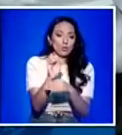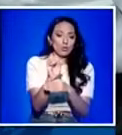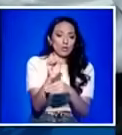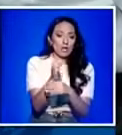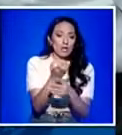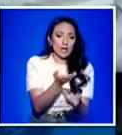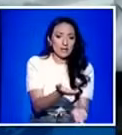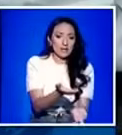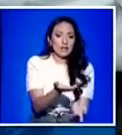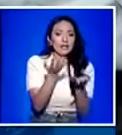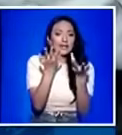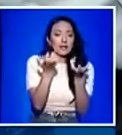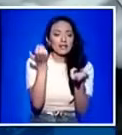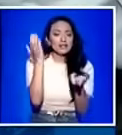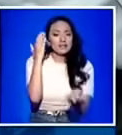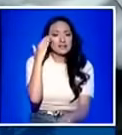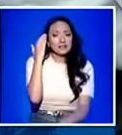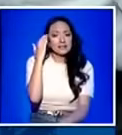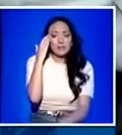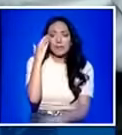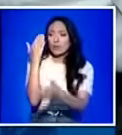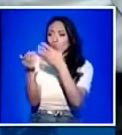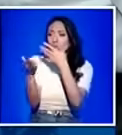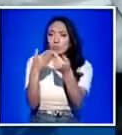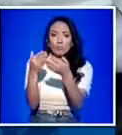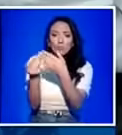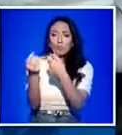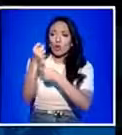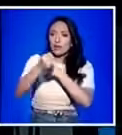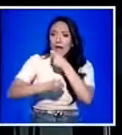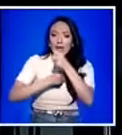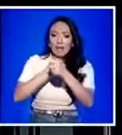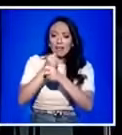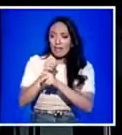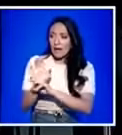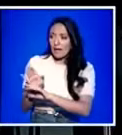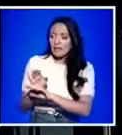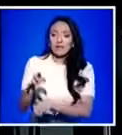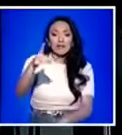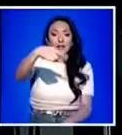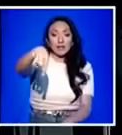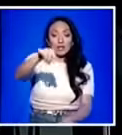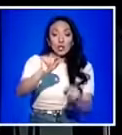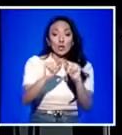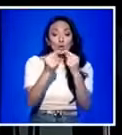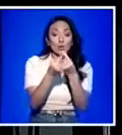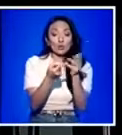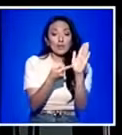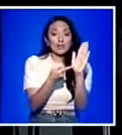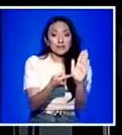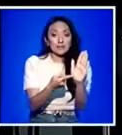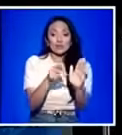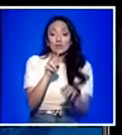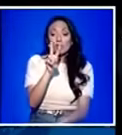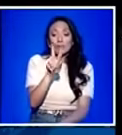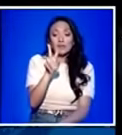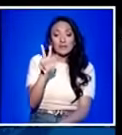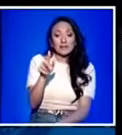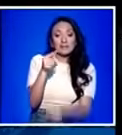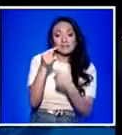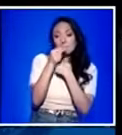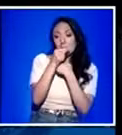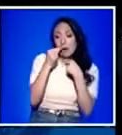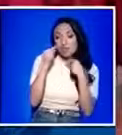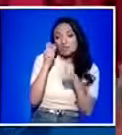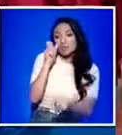saber intergeneracional que tiene el Ecuador. El grupo hará una presentación conmemorativa el 23 de marzo en